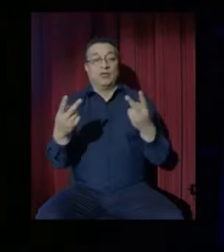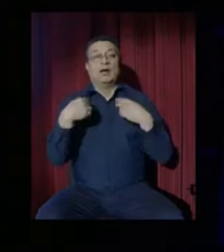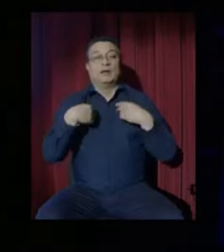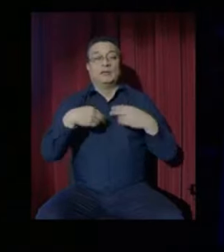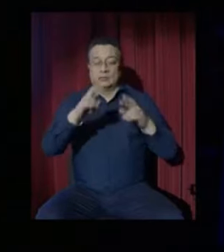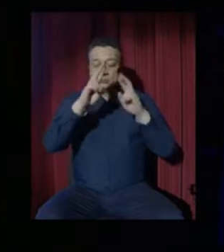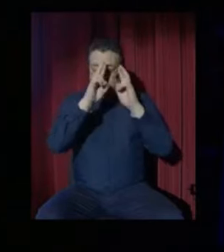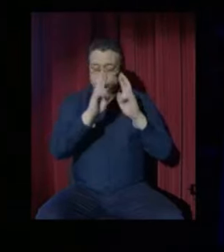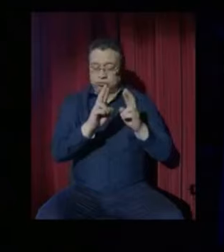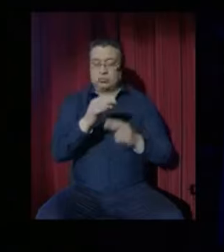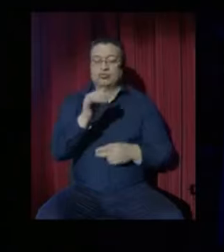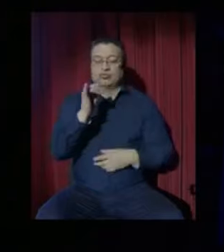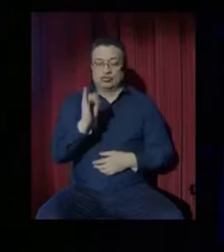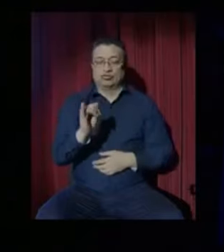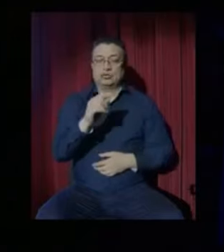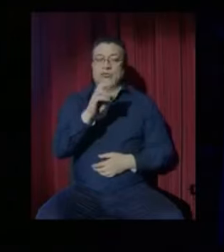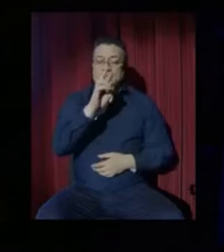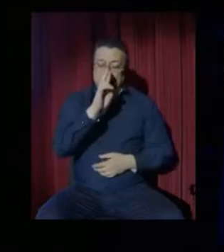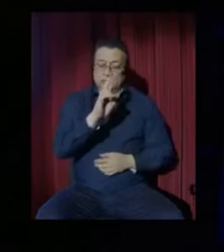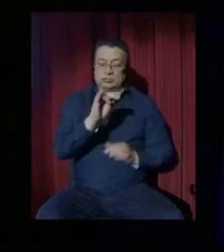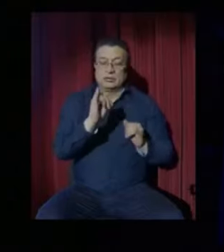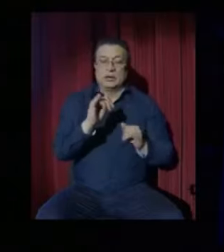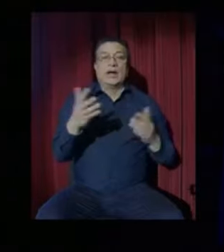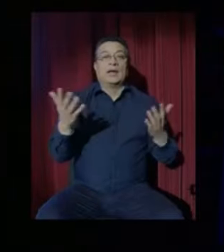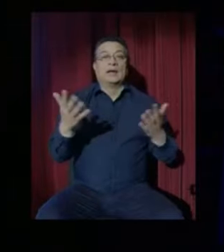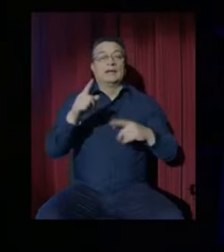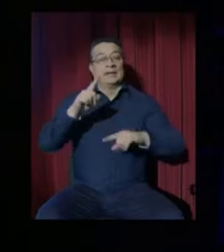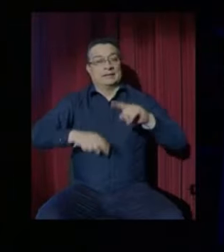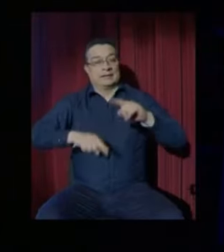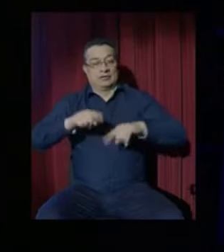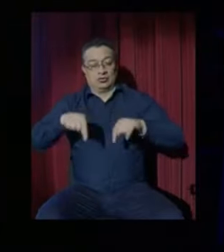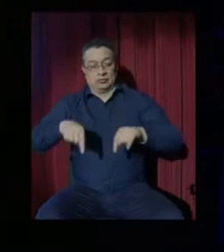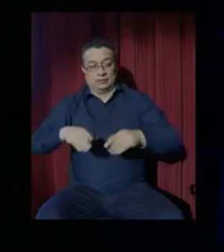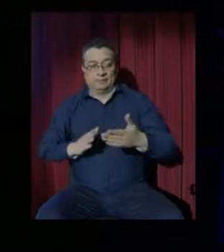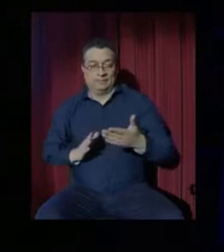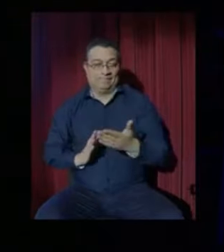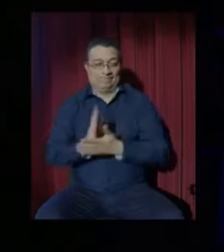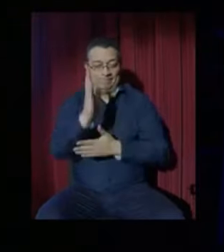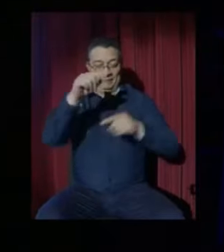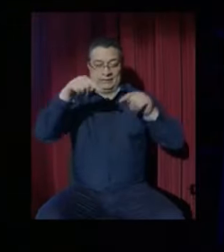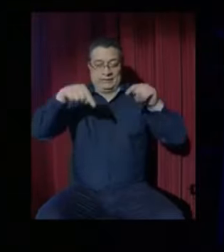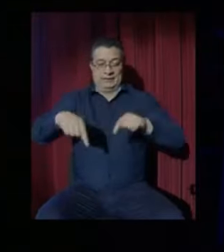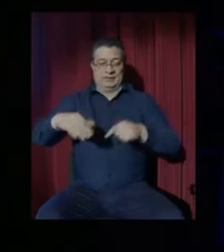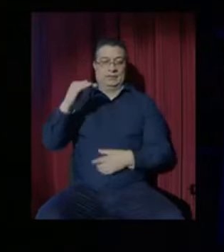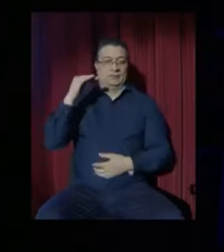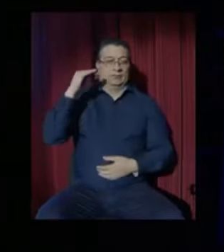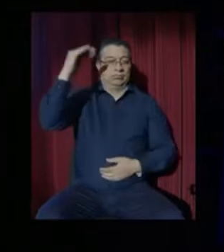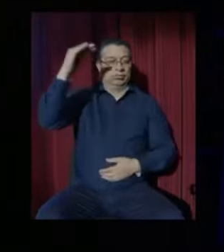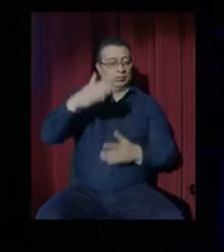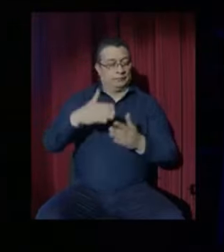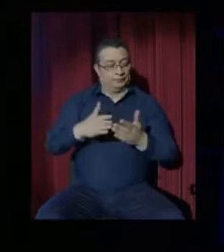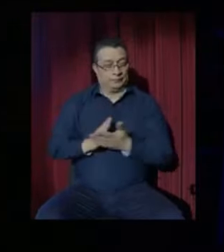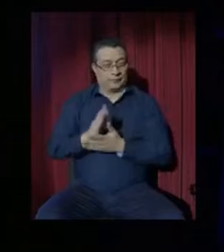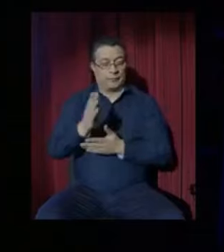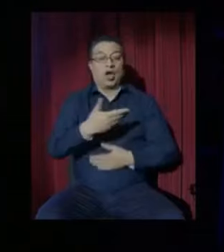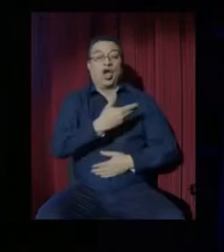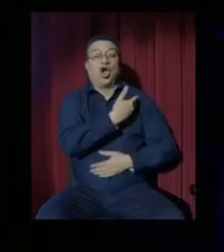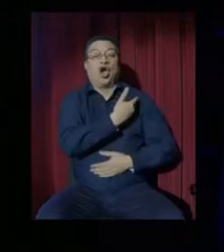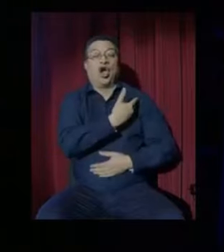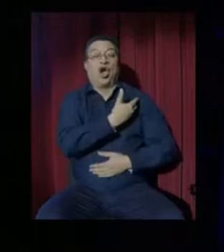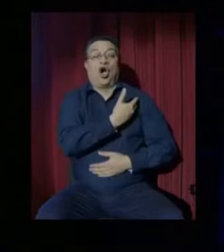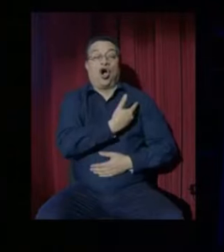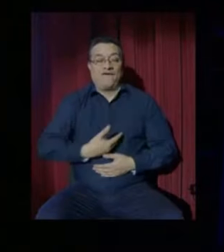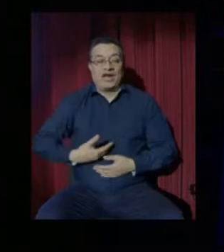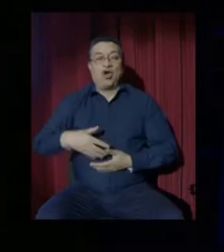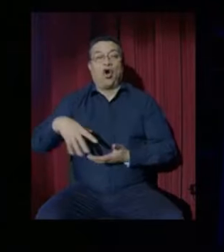reconociendo en cierta forma que el territorio parta acá parte con los gobiernos comunales